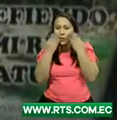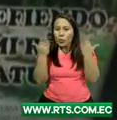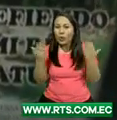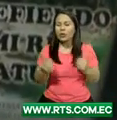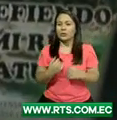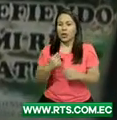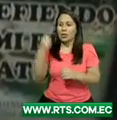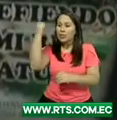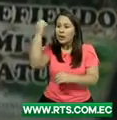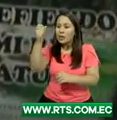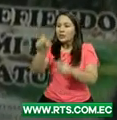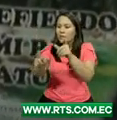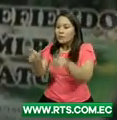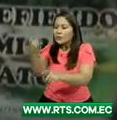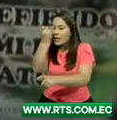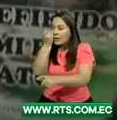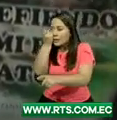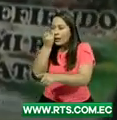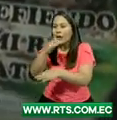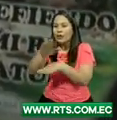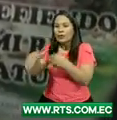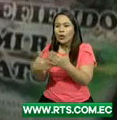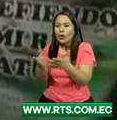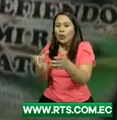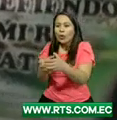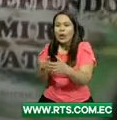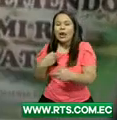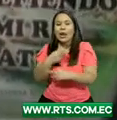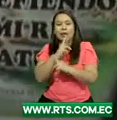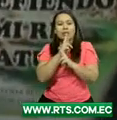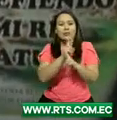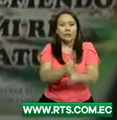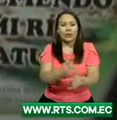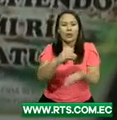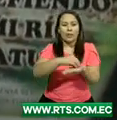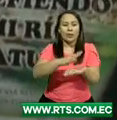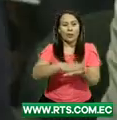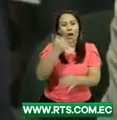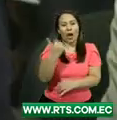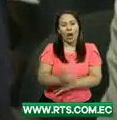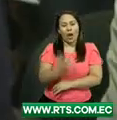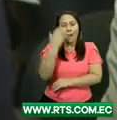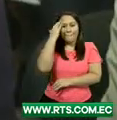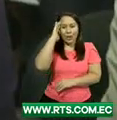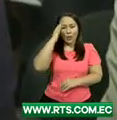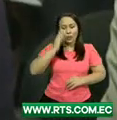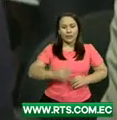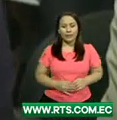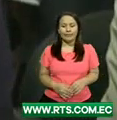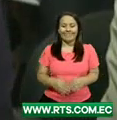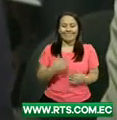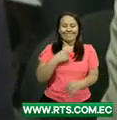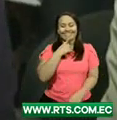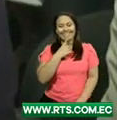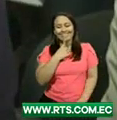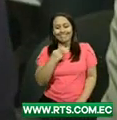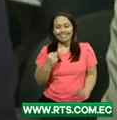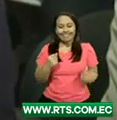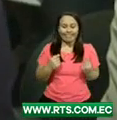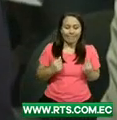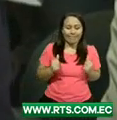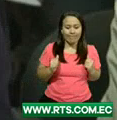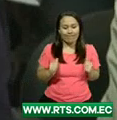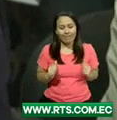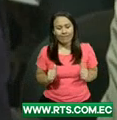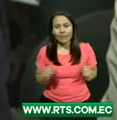derechos colectivos de los quichuas santa' clarence es la resolución les genera preocupación nos queda un sinsabor con respecto